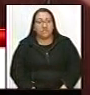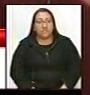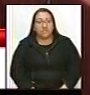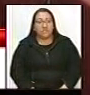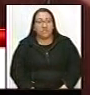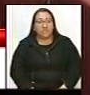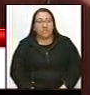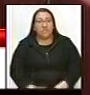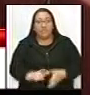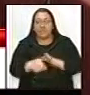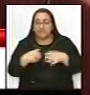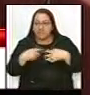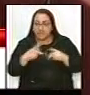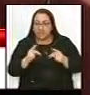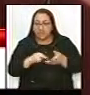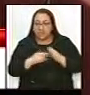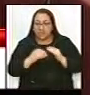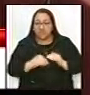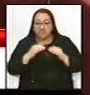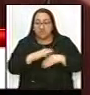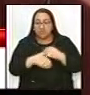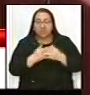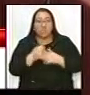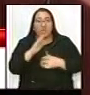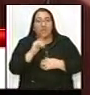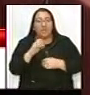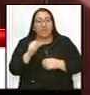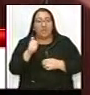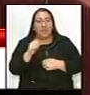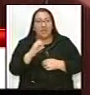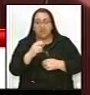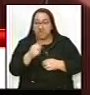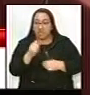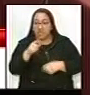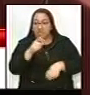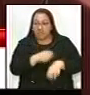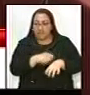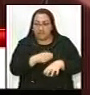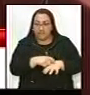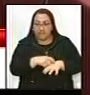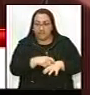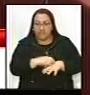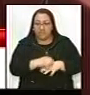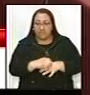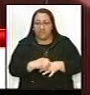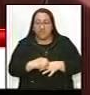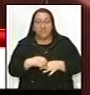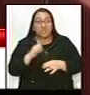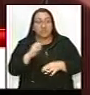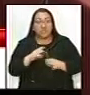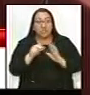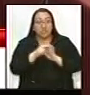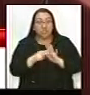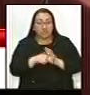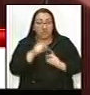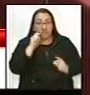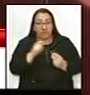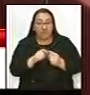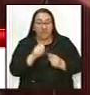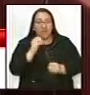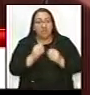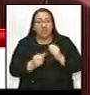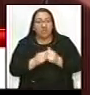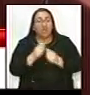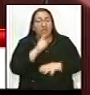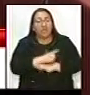permitían el crecimiento de todo lo que es la banda ancha en ese momento se dicta esa norma cuyo objetivo era impulsar el